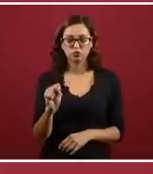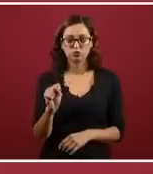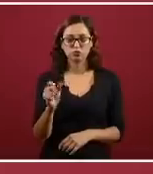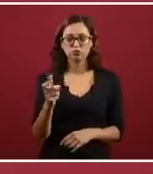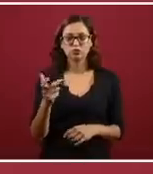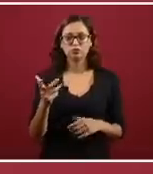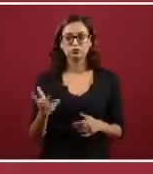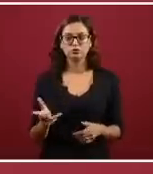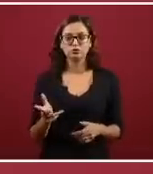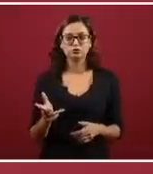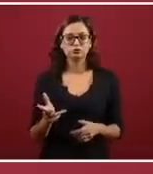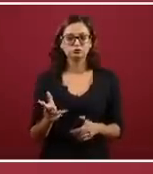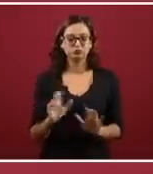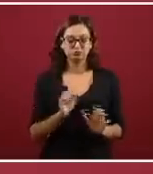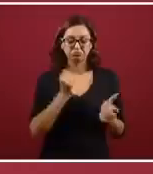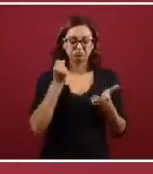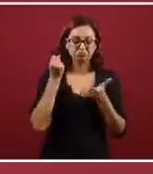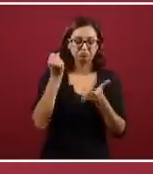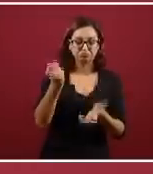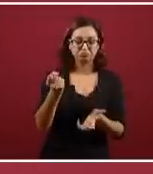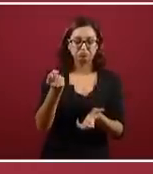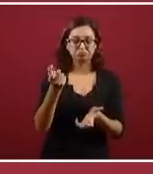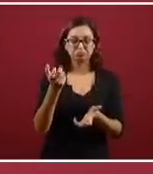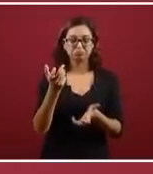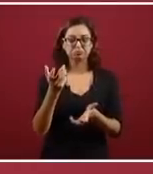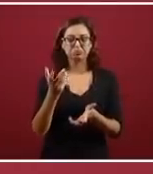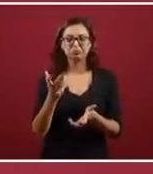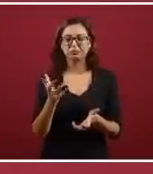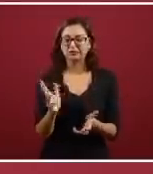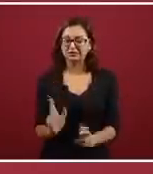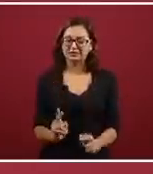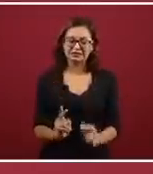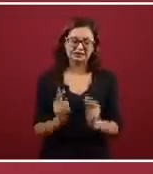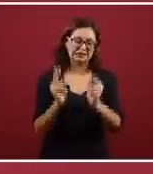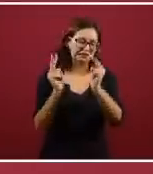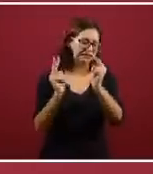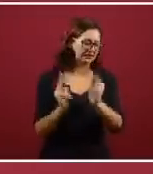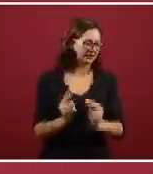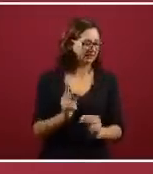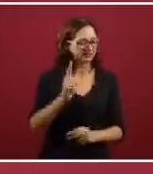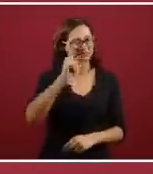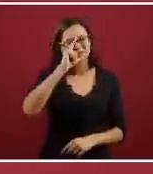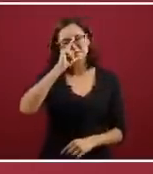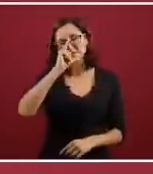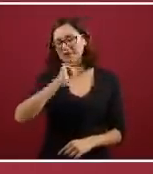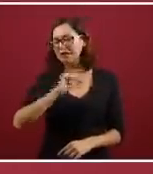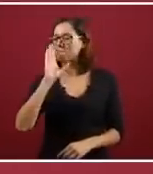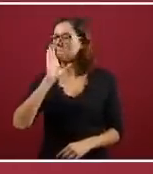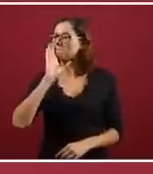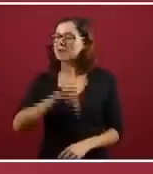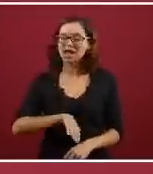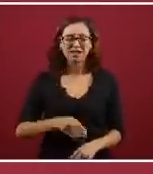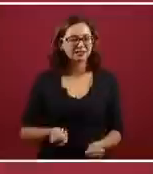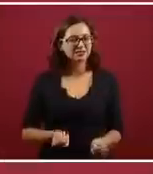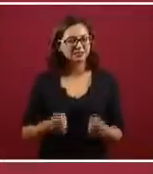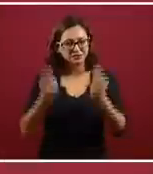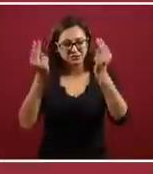hicieron inversiones en ese sentido, un mal negocio para la nación,